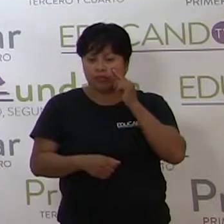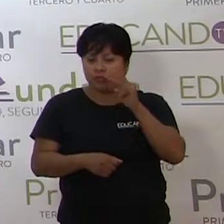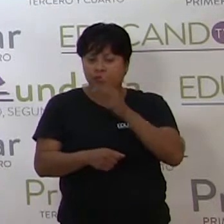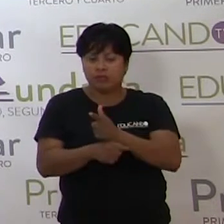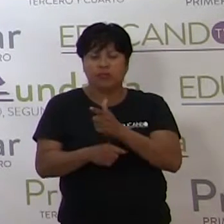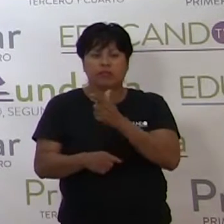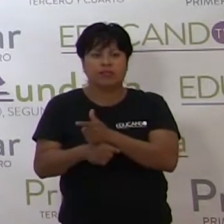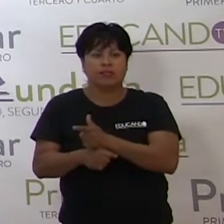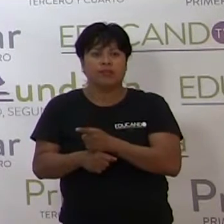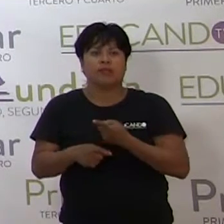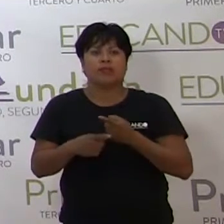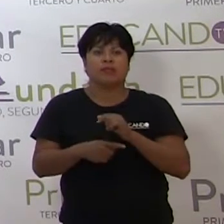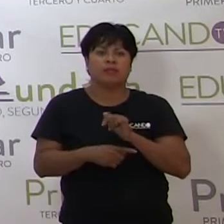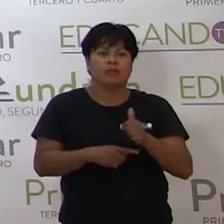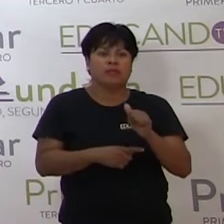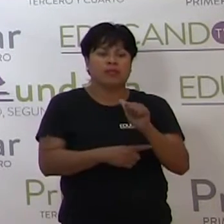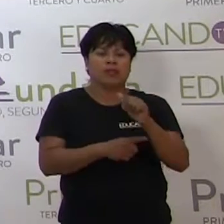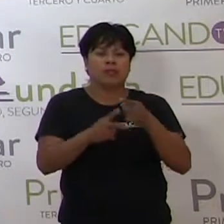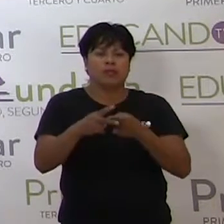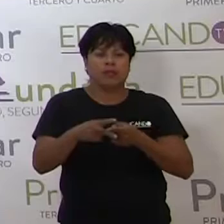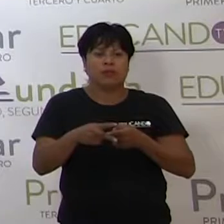identificar otro ángulo?